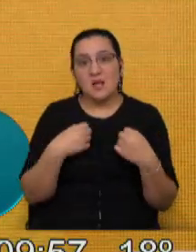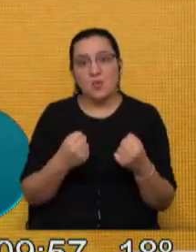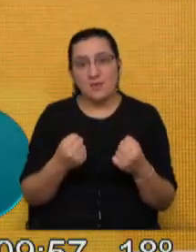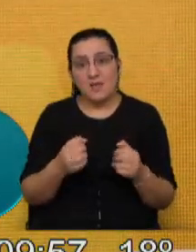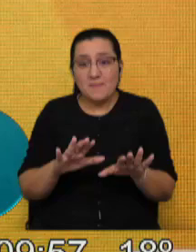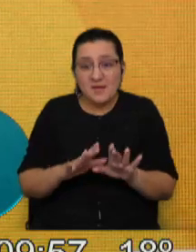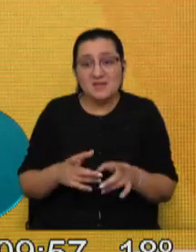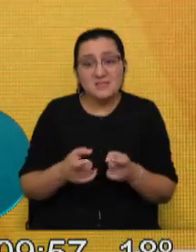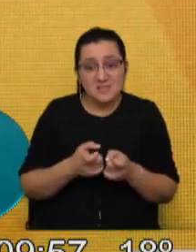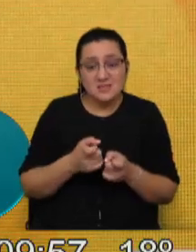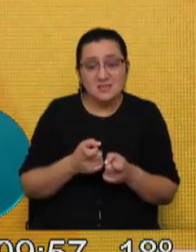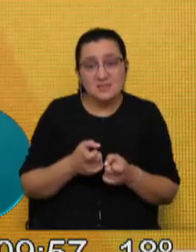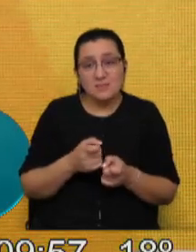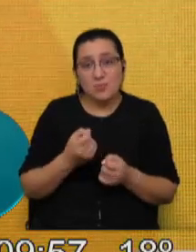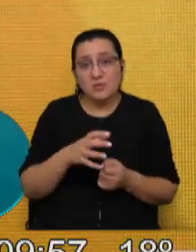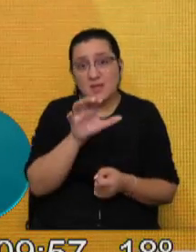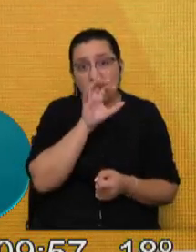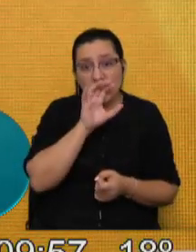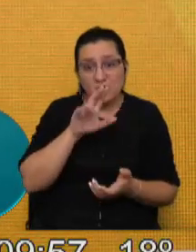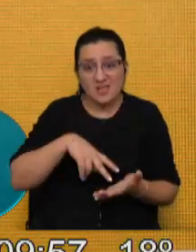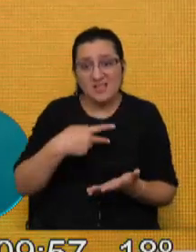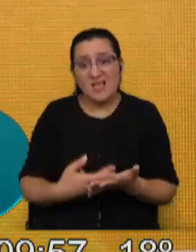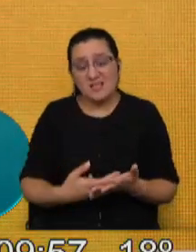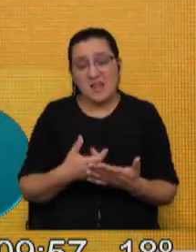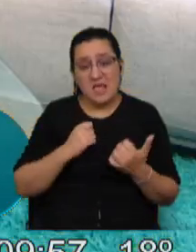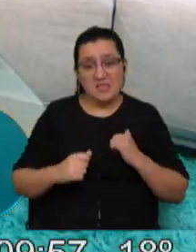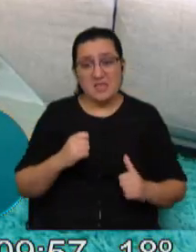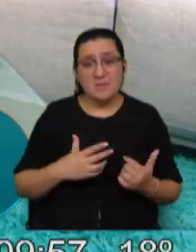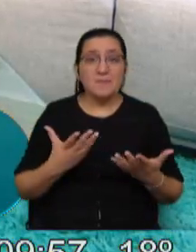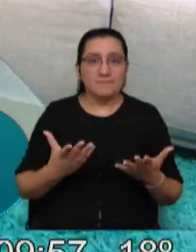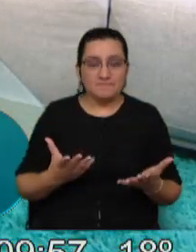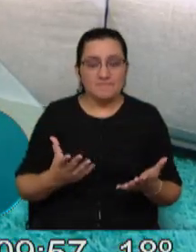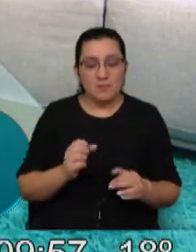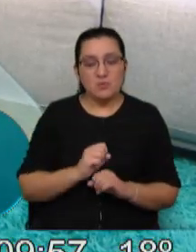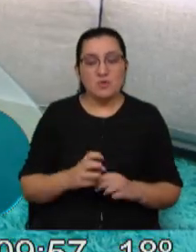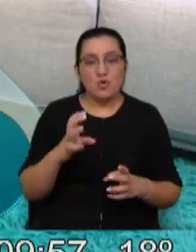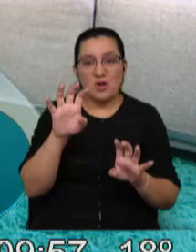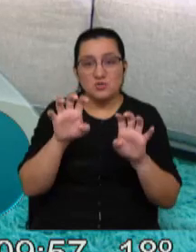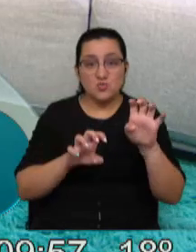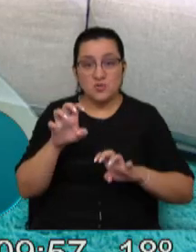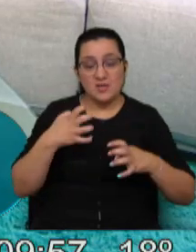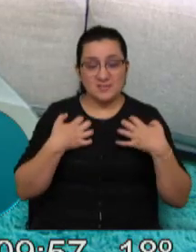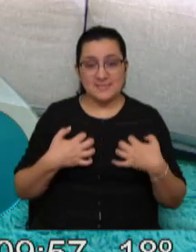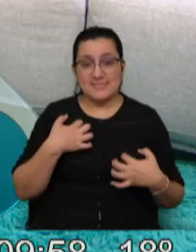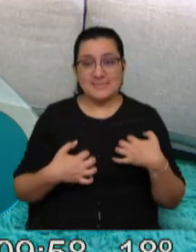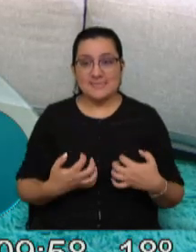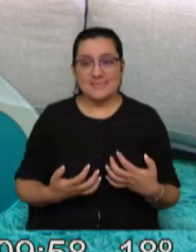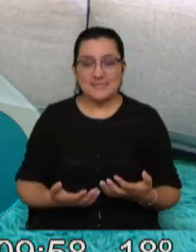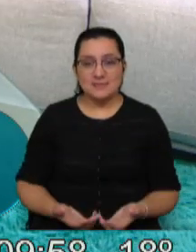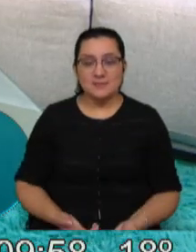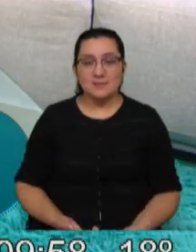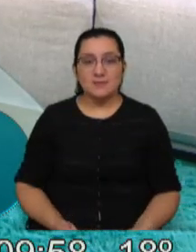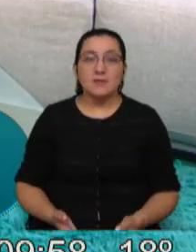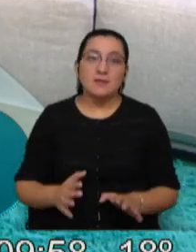vos necesitas hacer eso porque si el perro te tira, te lastima, te podés vivir solo con el animal. Sí, con las uñas. Claro. Suele ser un problema. Claro, si hay un